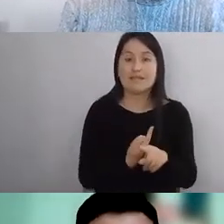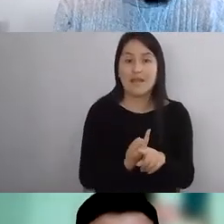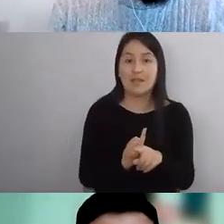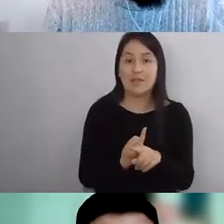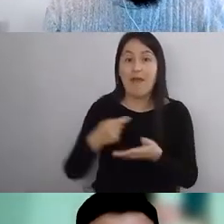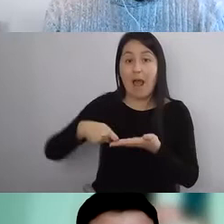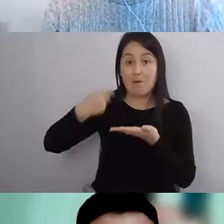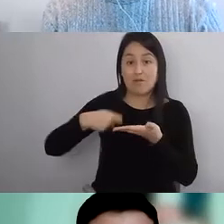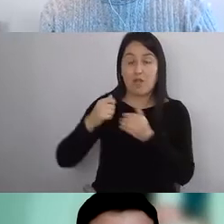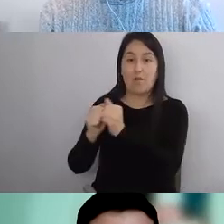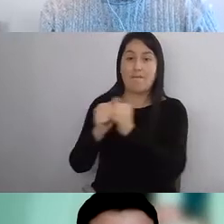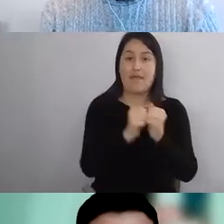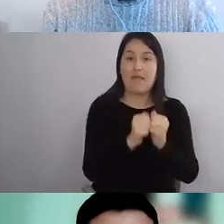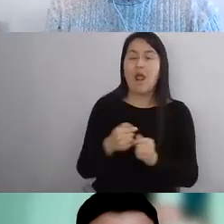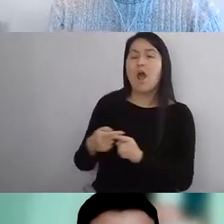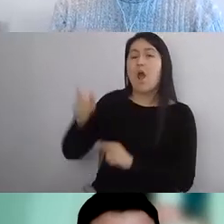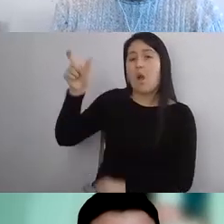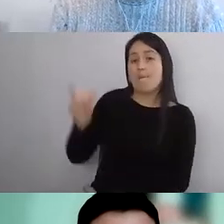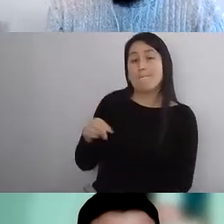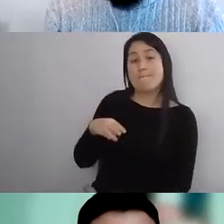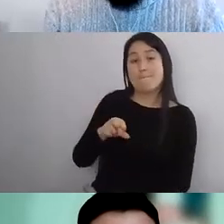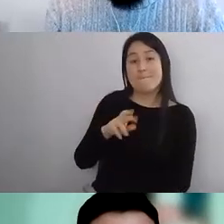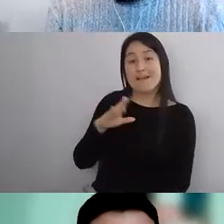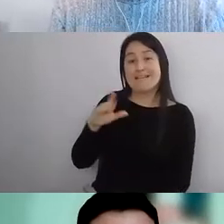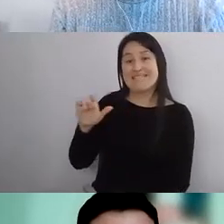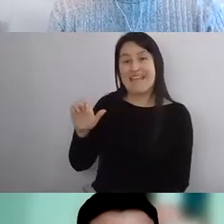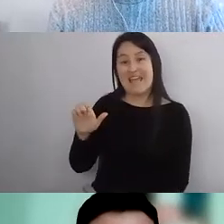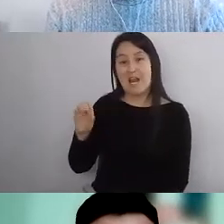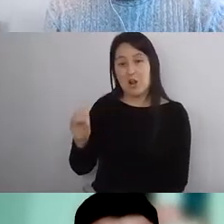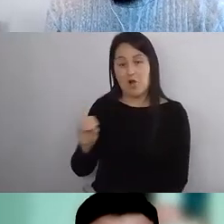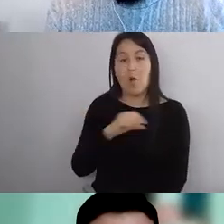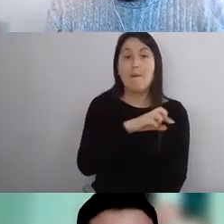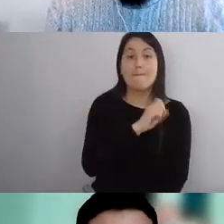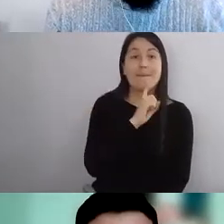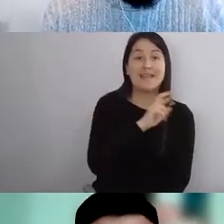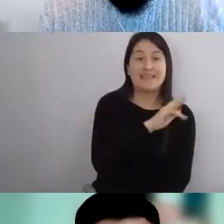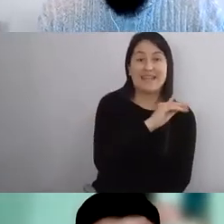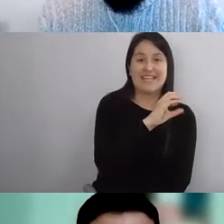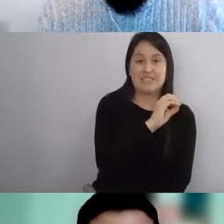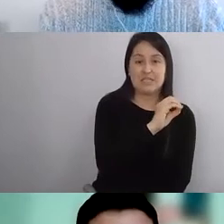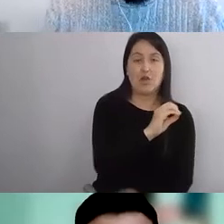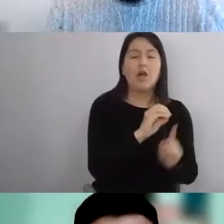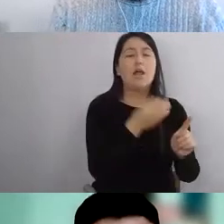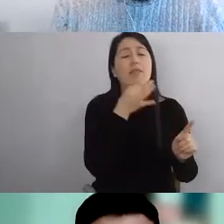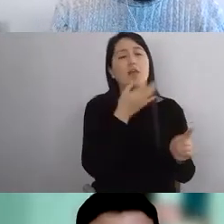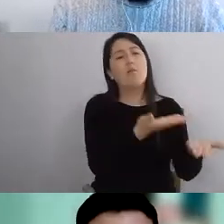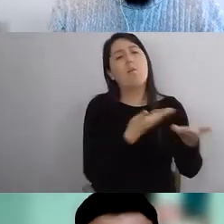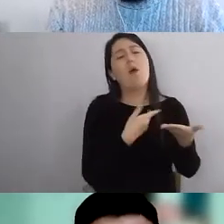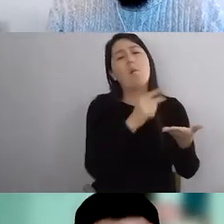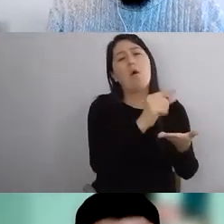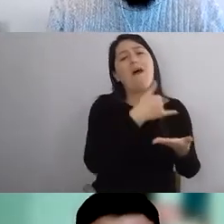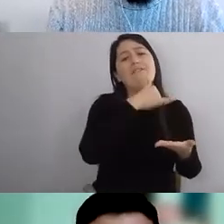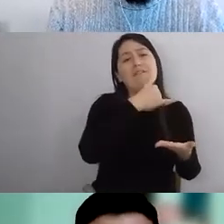llamaba Marcelo, le dijo a otro compañero, que se llamaba Patricio, que le pueda dar un poco de bebida. Patricio